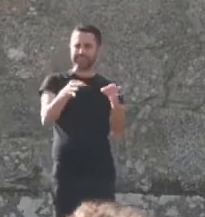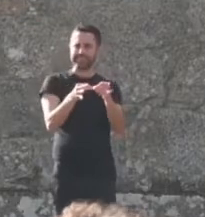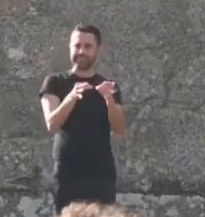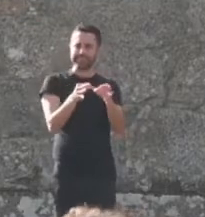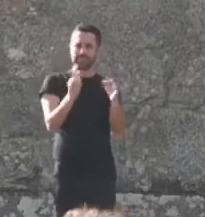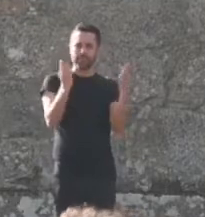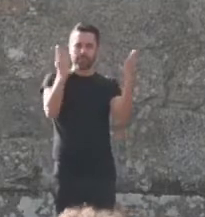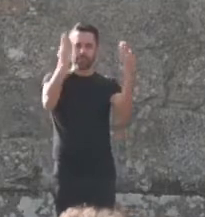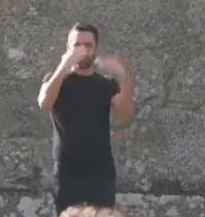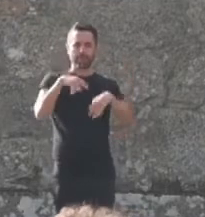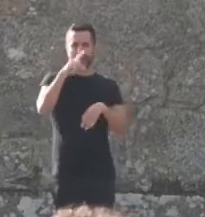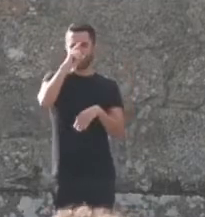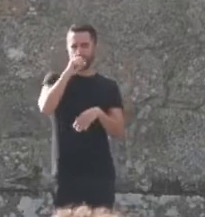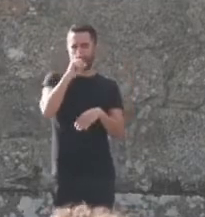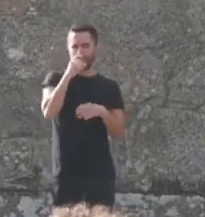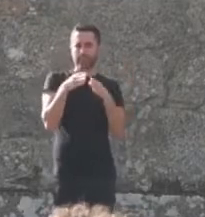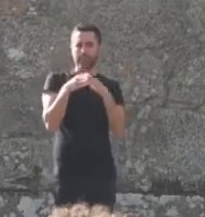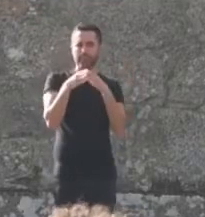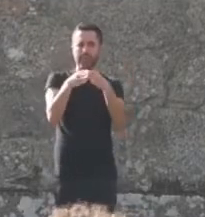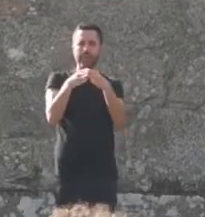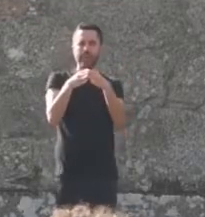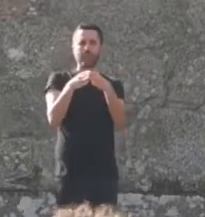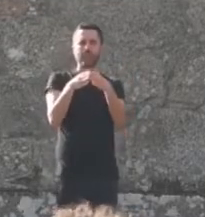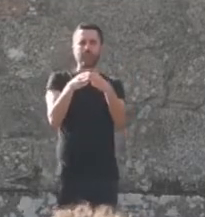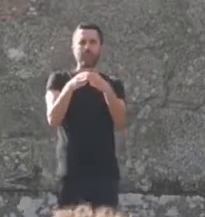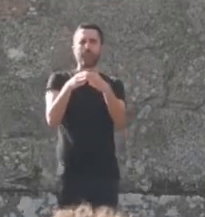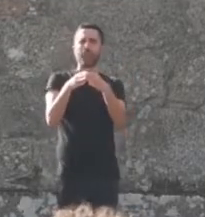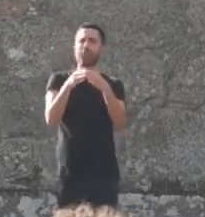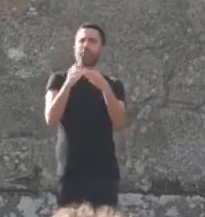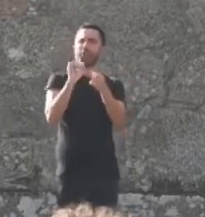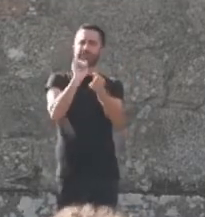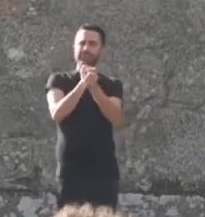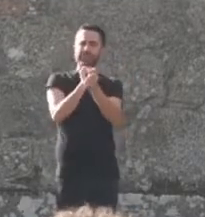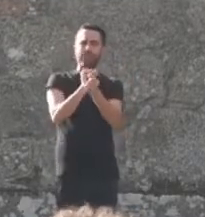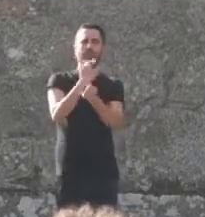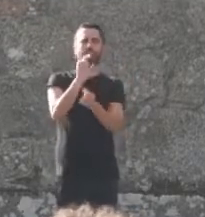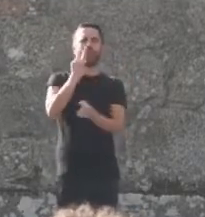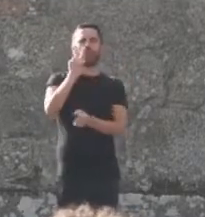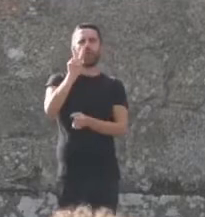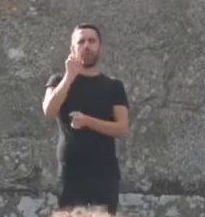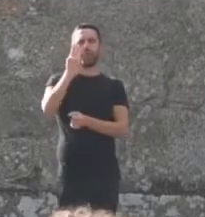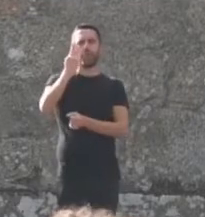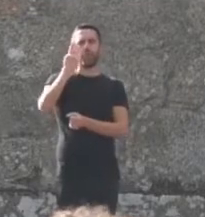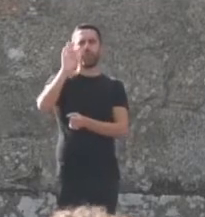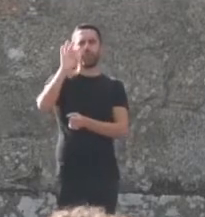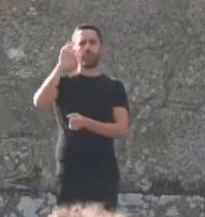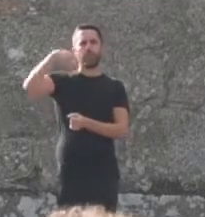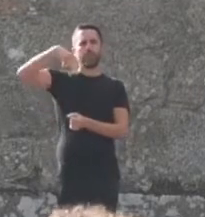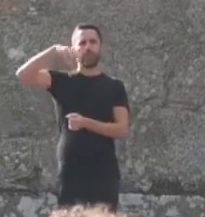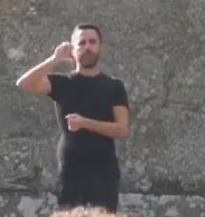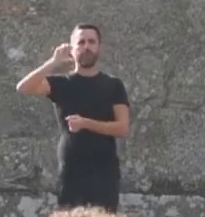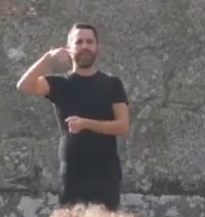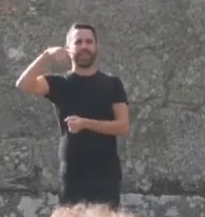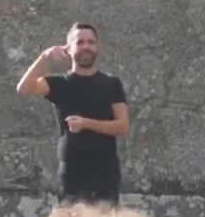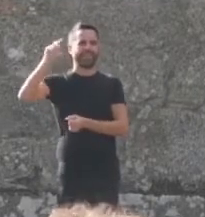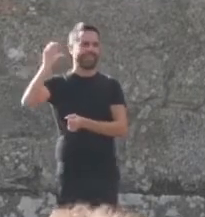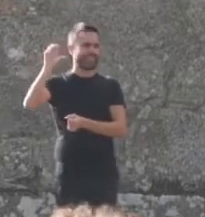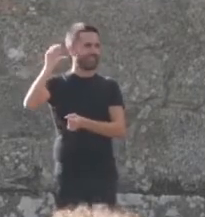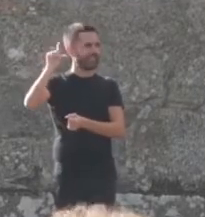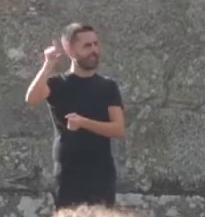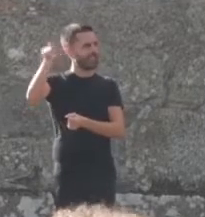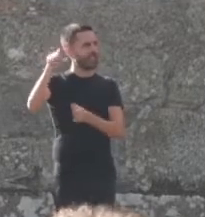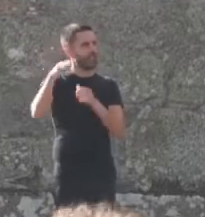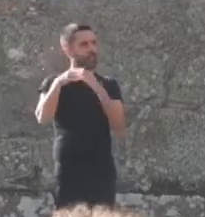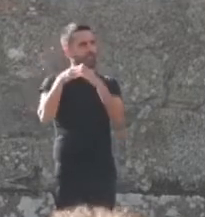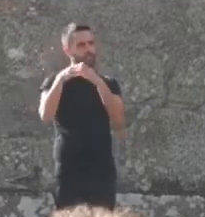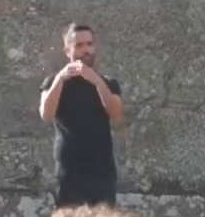a prisión, o barco prisión Upomendi, que estivo fondeado, controlado de Redondela, case